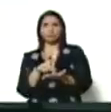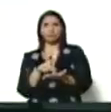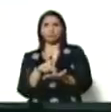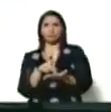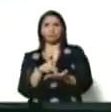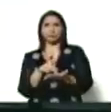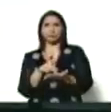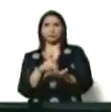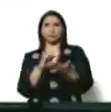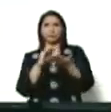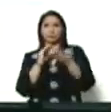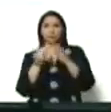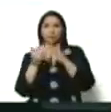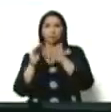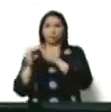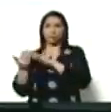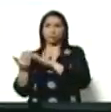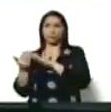de comunas